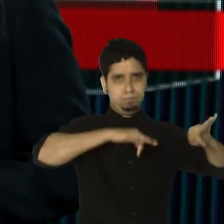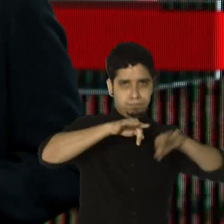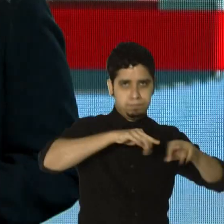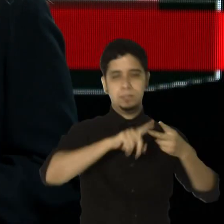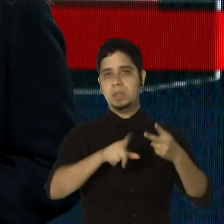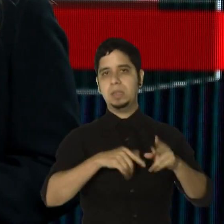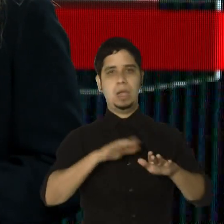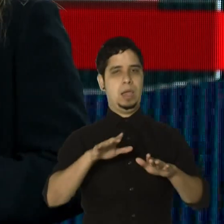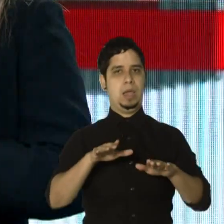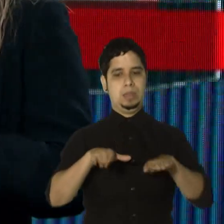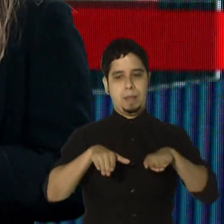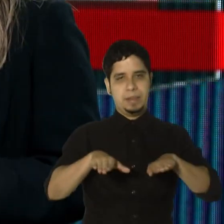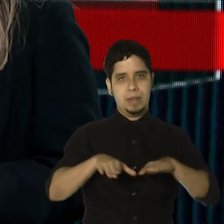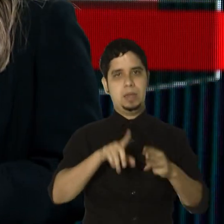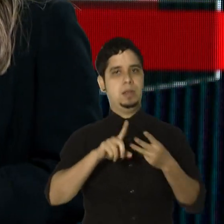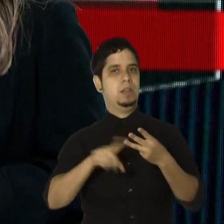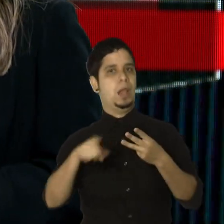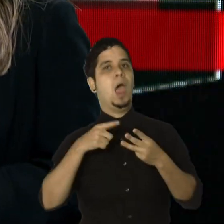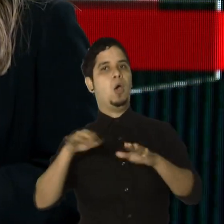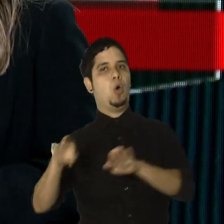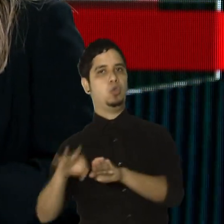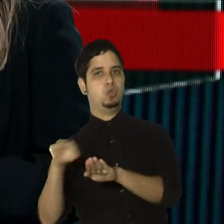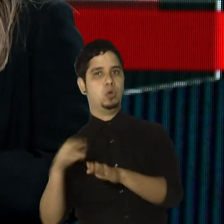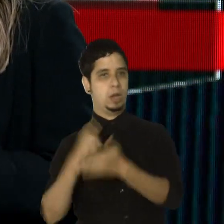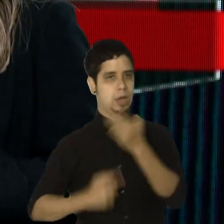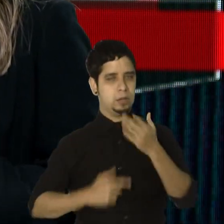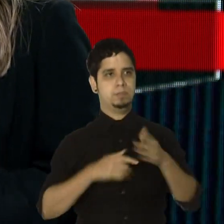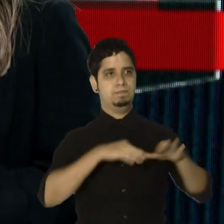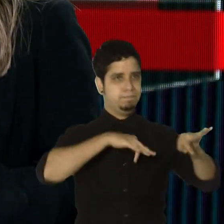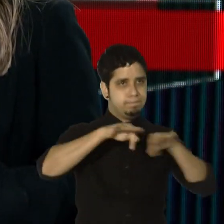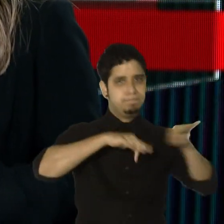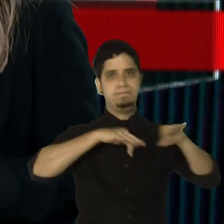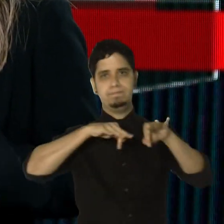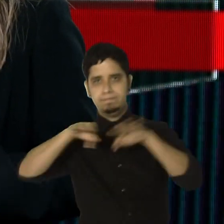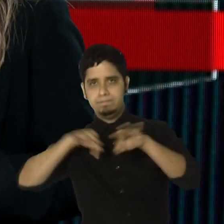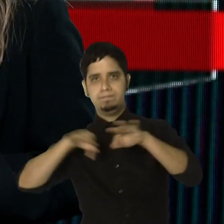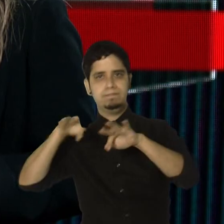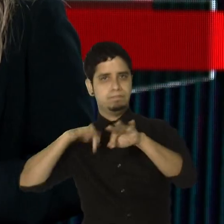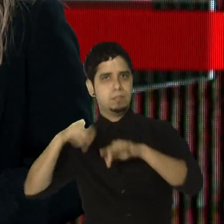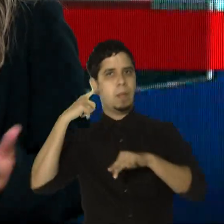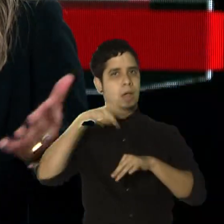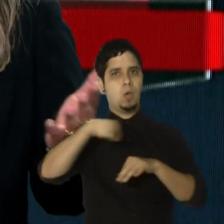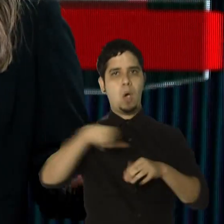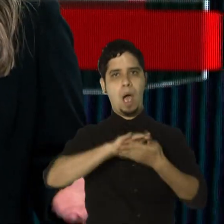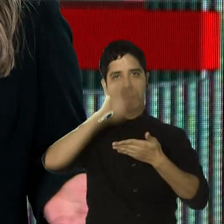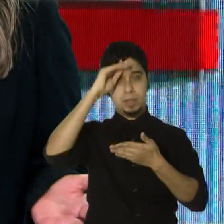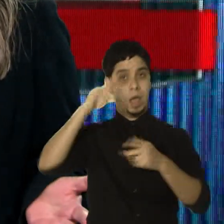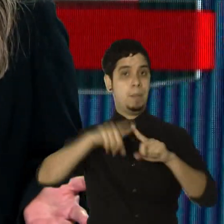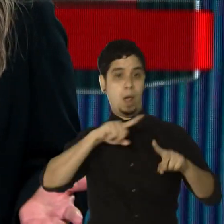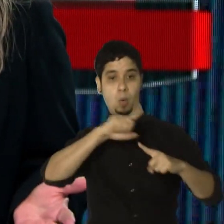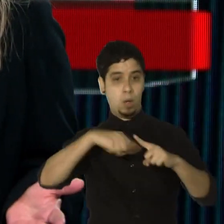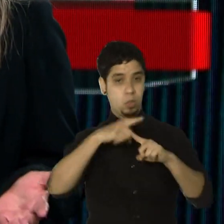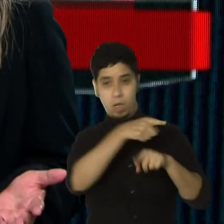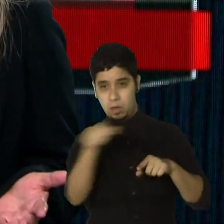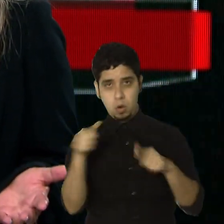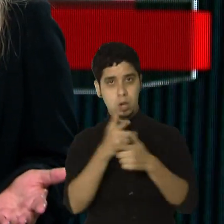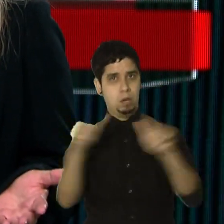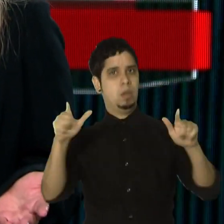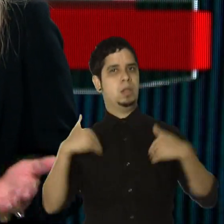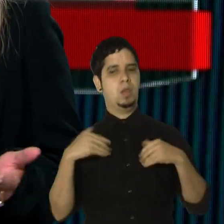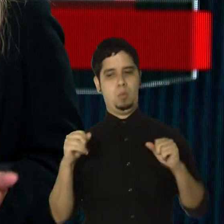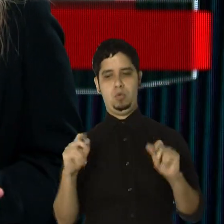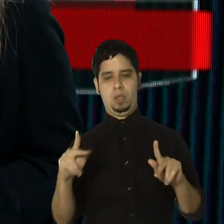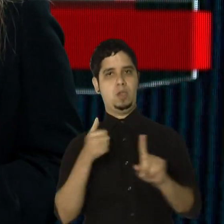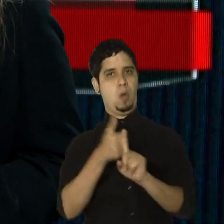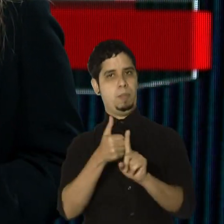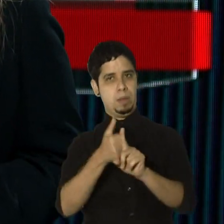la maestra de costura, los adiestra y los capacita en estos oficios. Porque para cuando salgan a la libre comunidad tienen una gran oportunidad